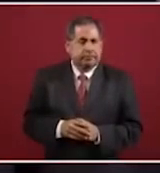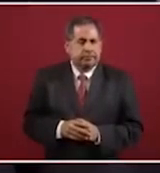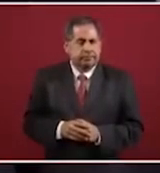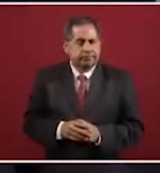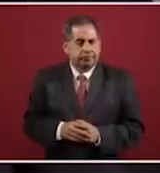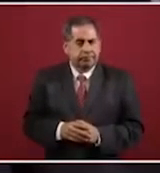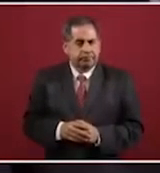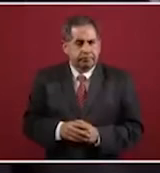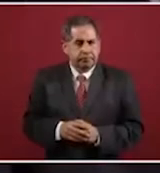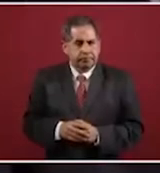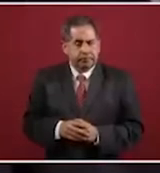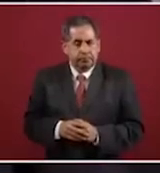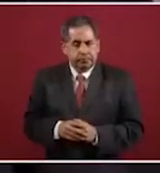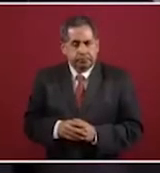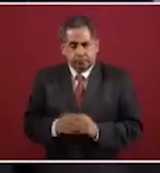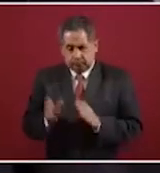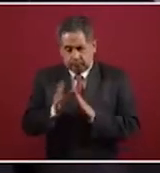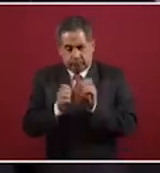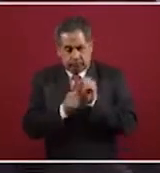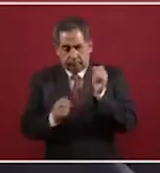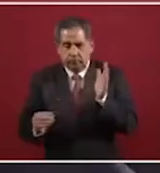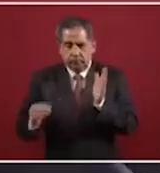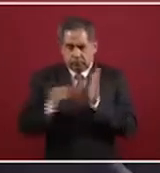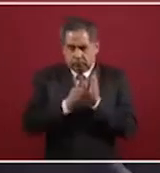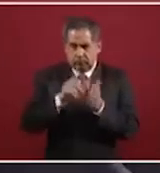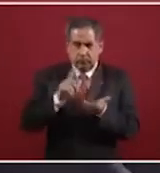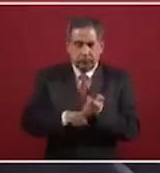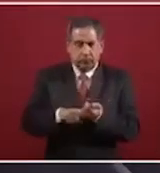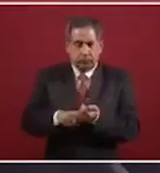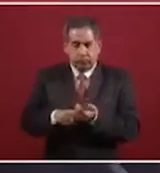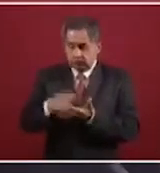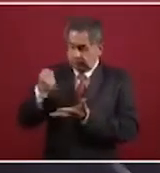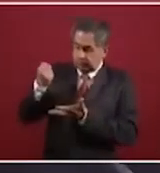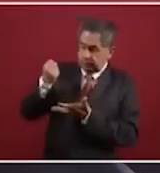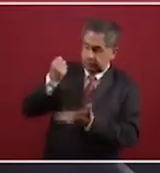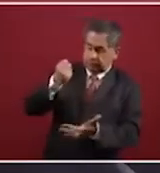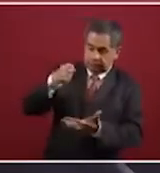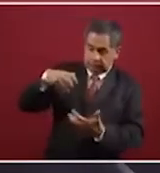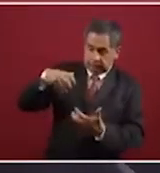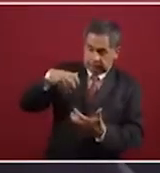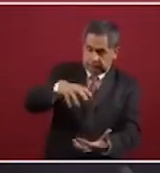nunca el presupuesto destinado